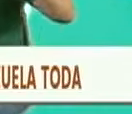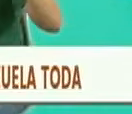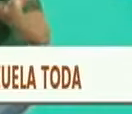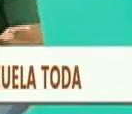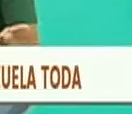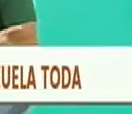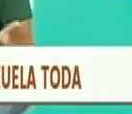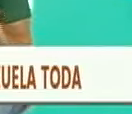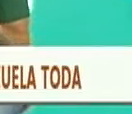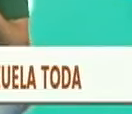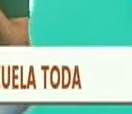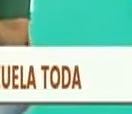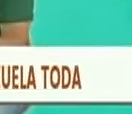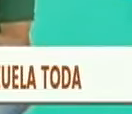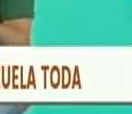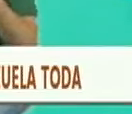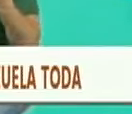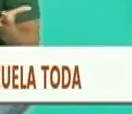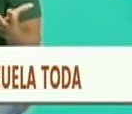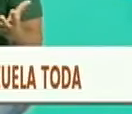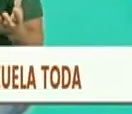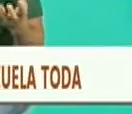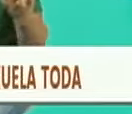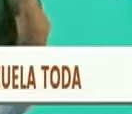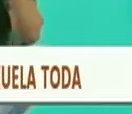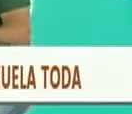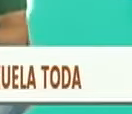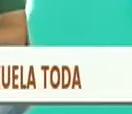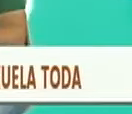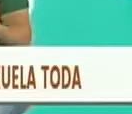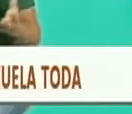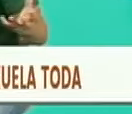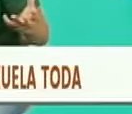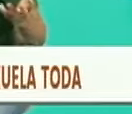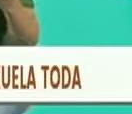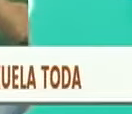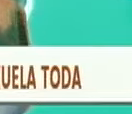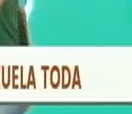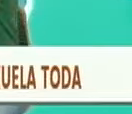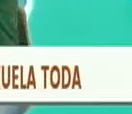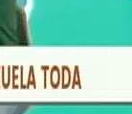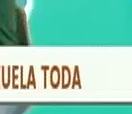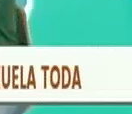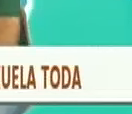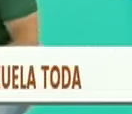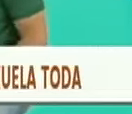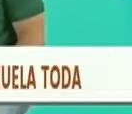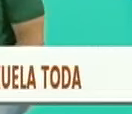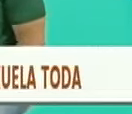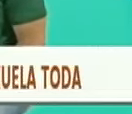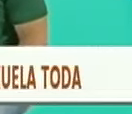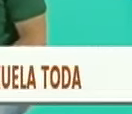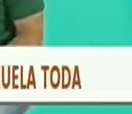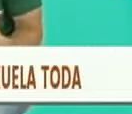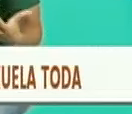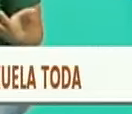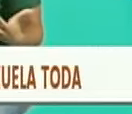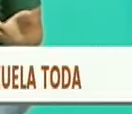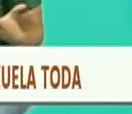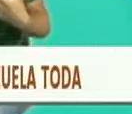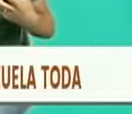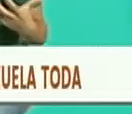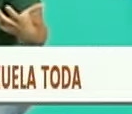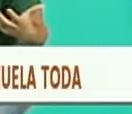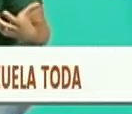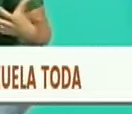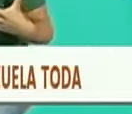sociales. Bueno, eso también queremos que se exprese. Es importante esta campaña. Por supuesto que los partidos políticos, ahorita veíamos nuevas adhesiones, tienen